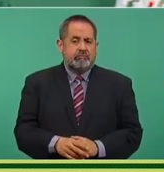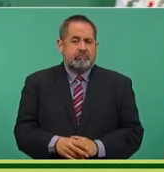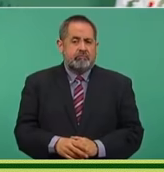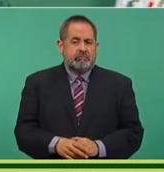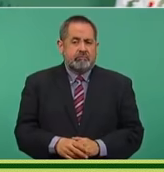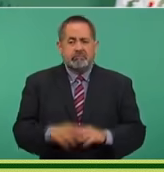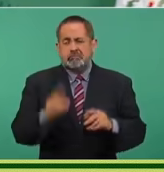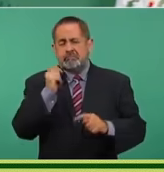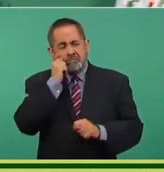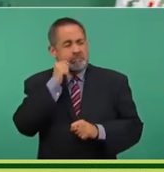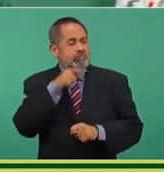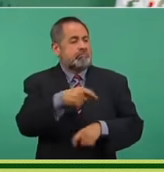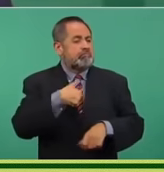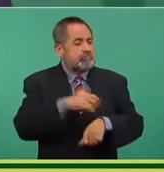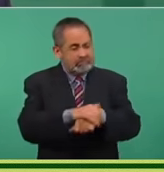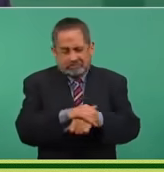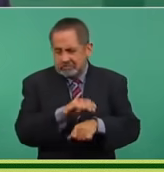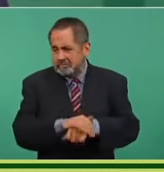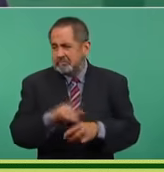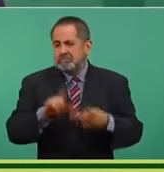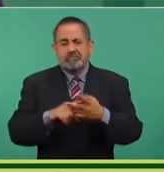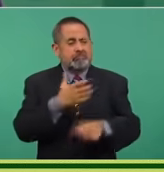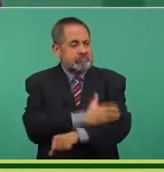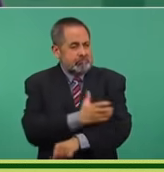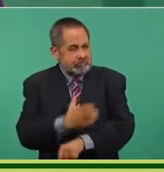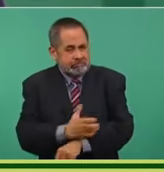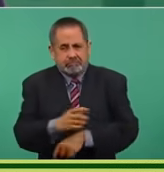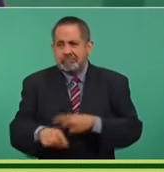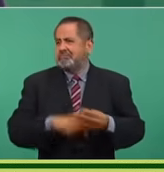sean amigos colegas